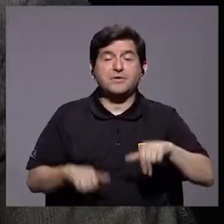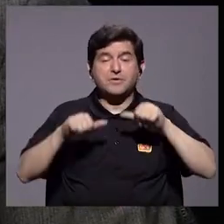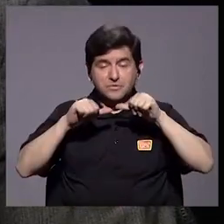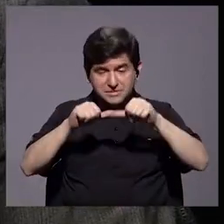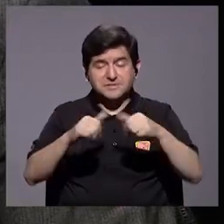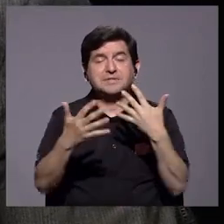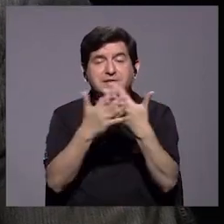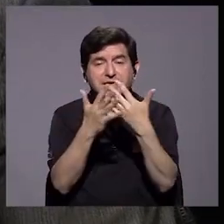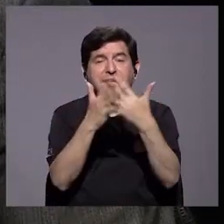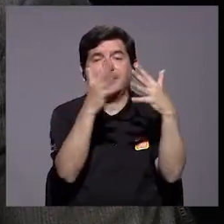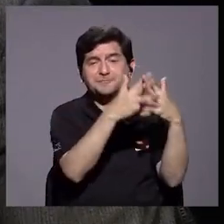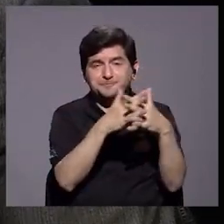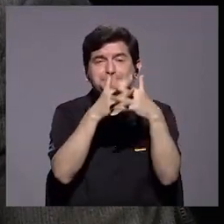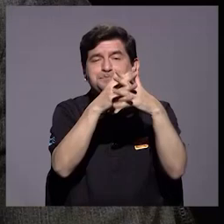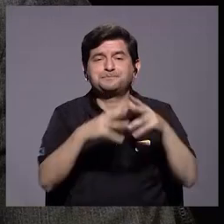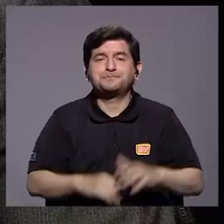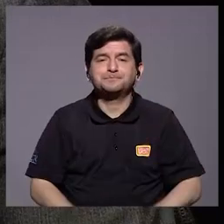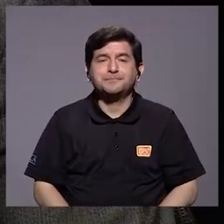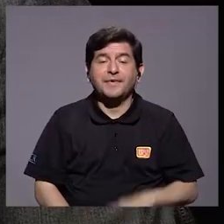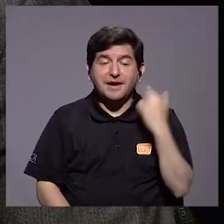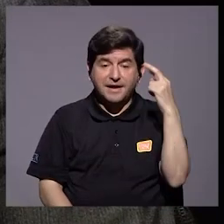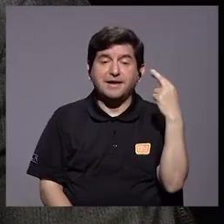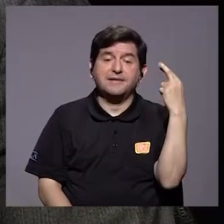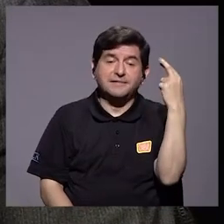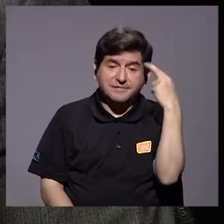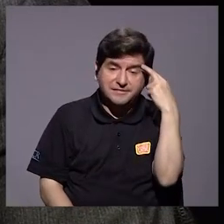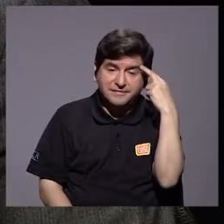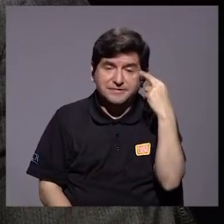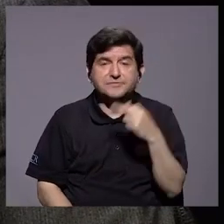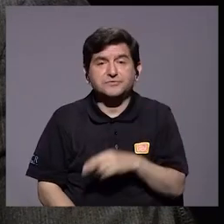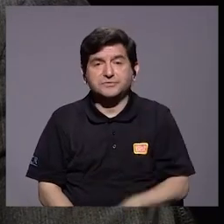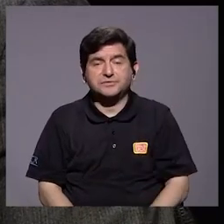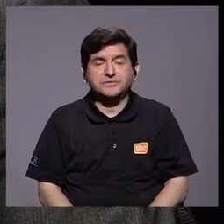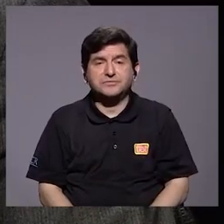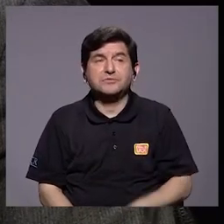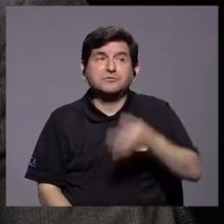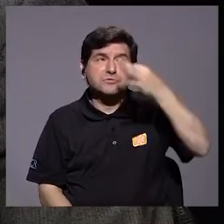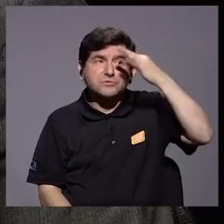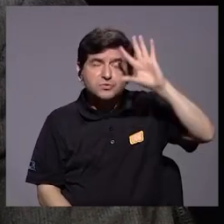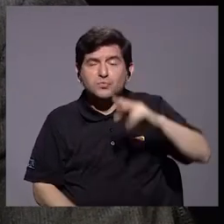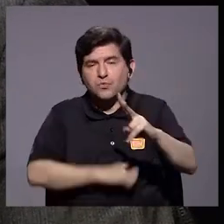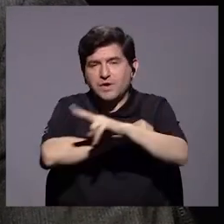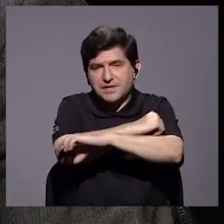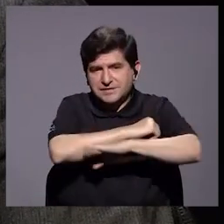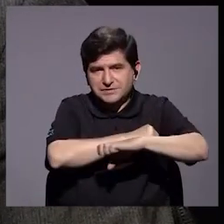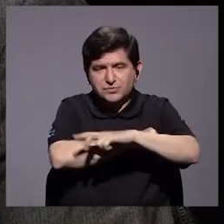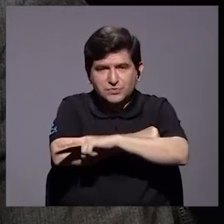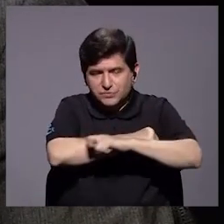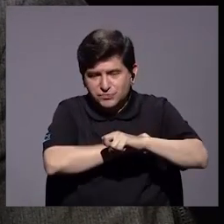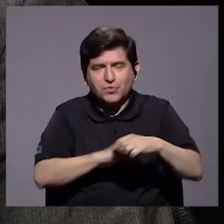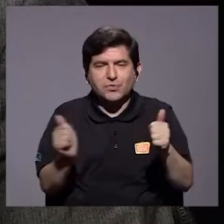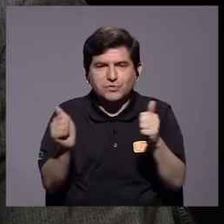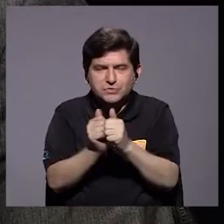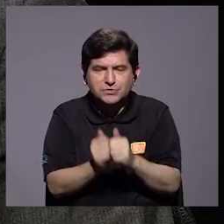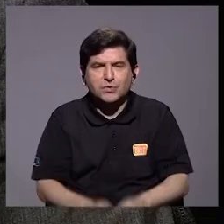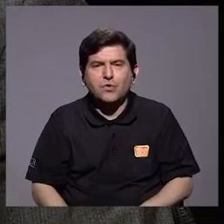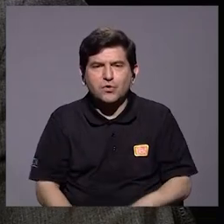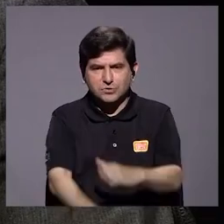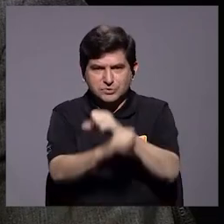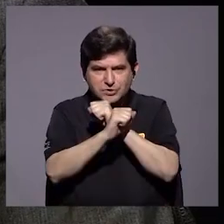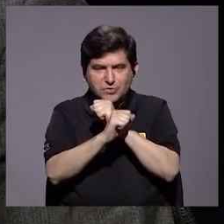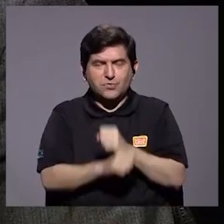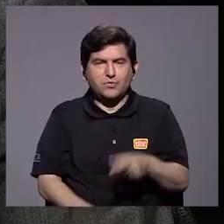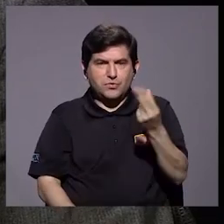eeuu a raíz de supuestas estafas que él cometió con seguros y cuyo dinero